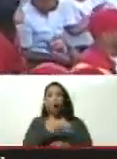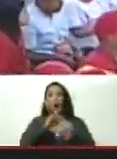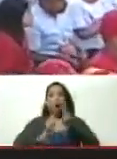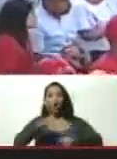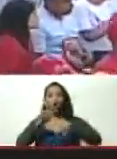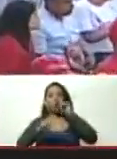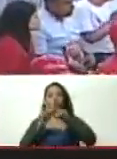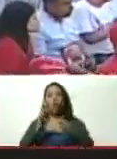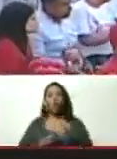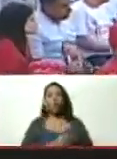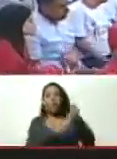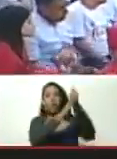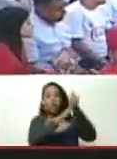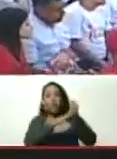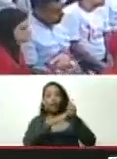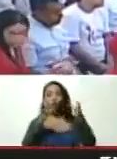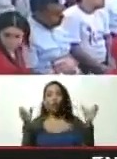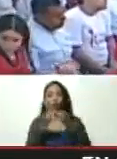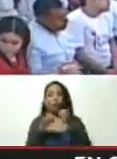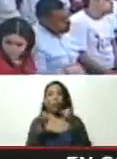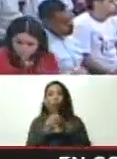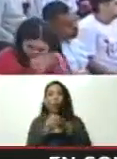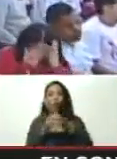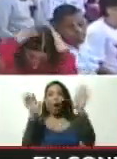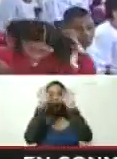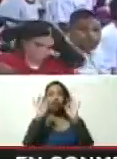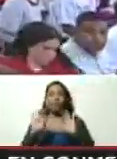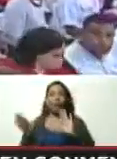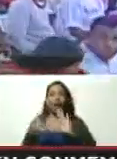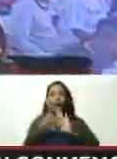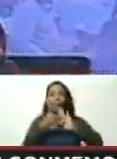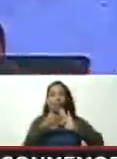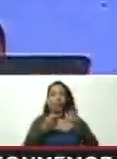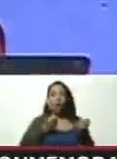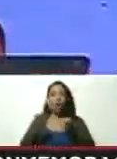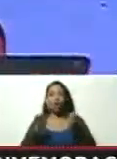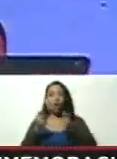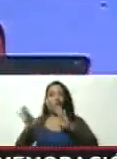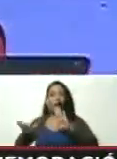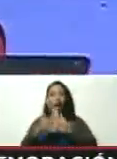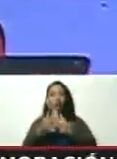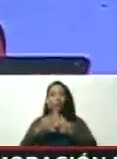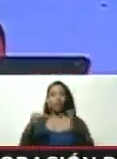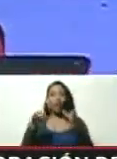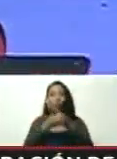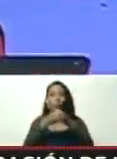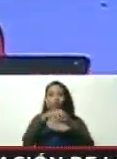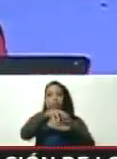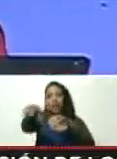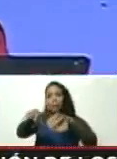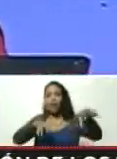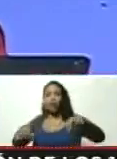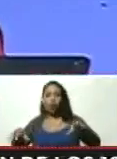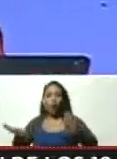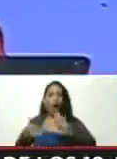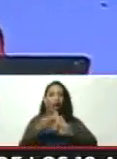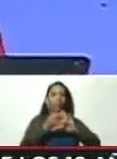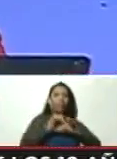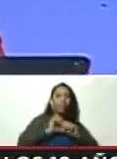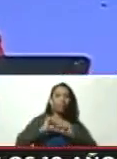dirección colectiva, el método anticaudillista, antiindividualista,